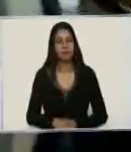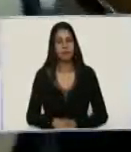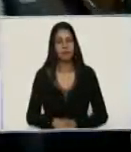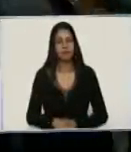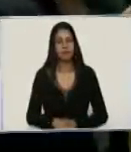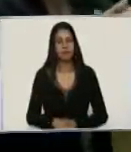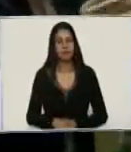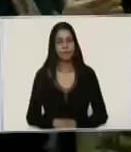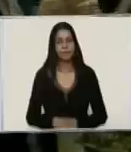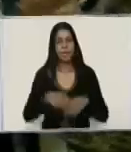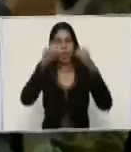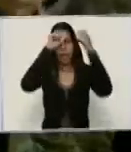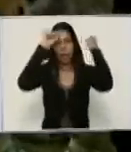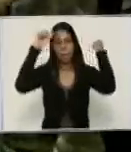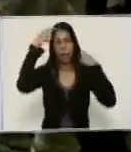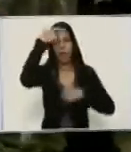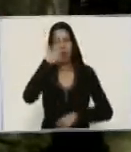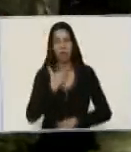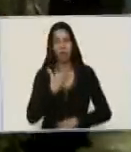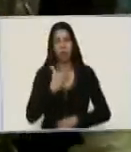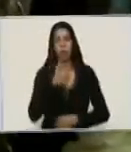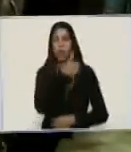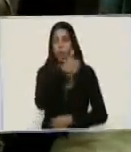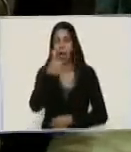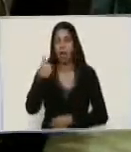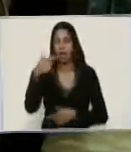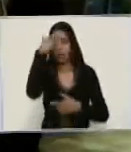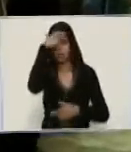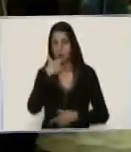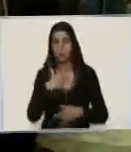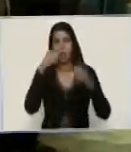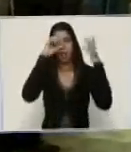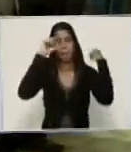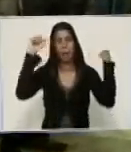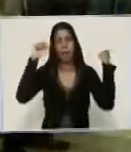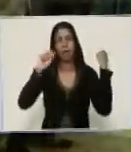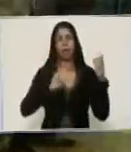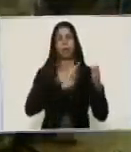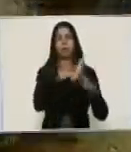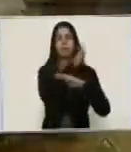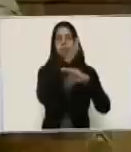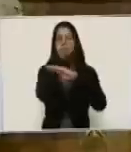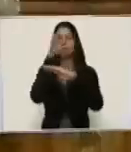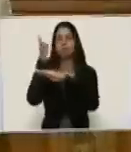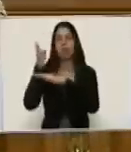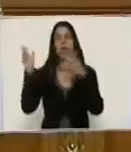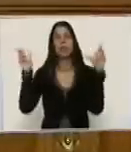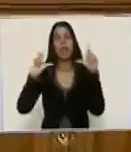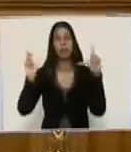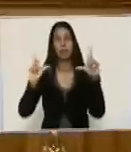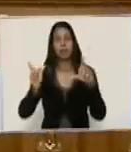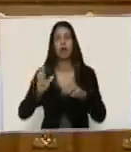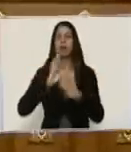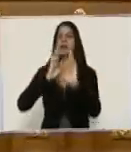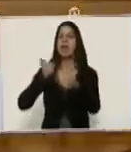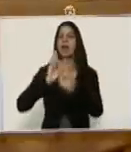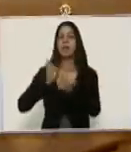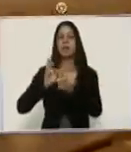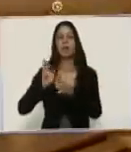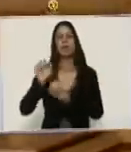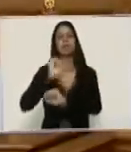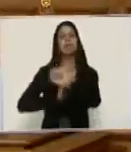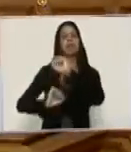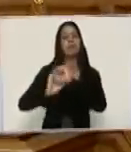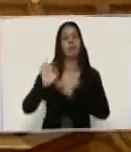Cada embajador, cada cónsul tiene que salir a los medios y defender. En Europa